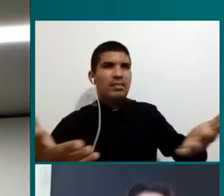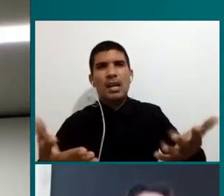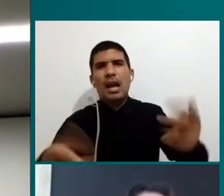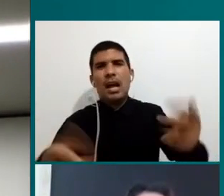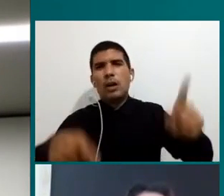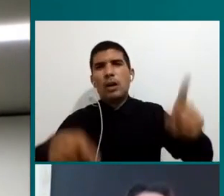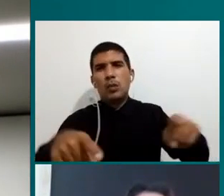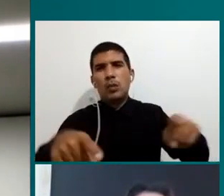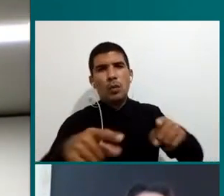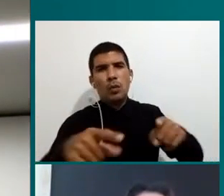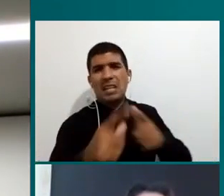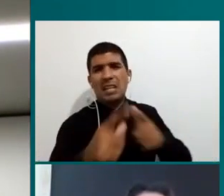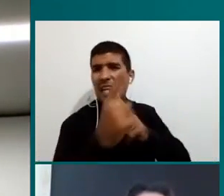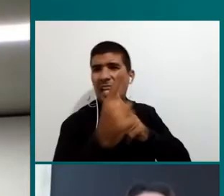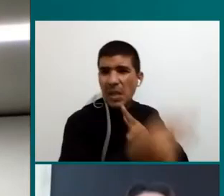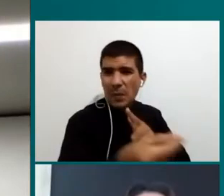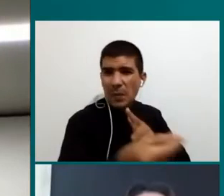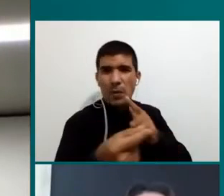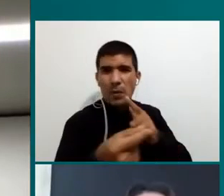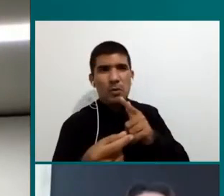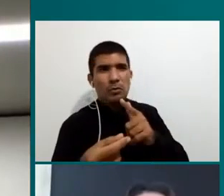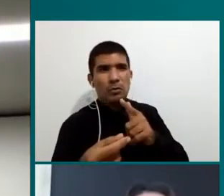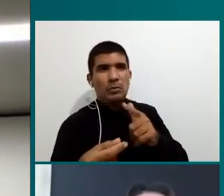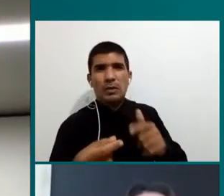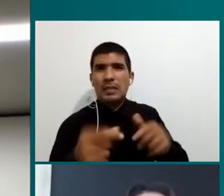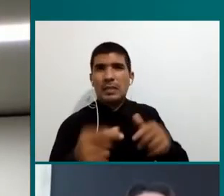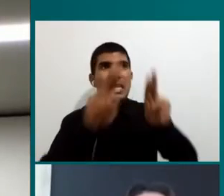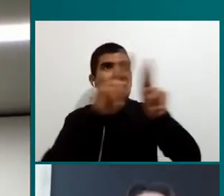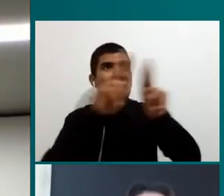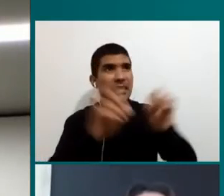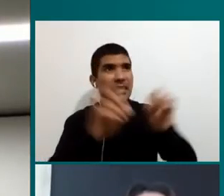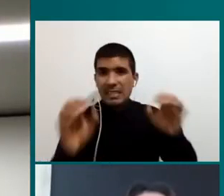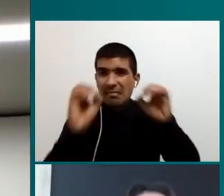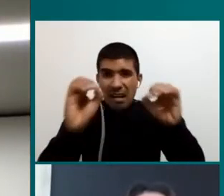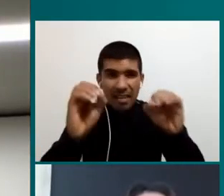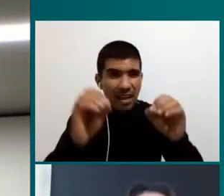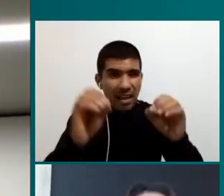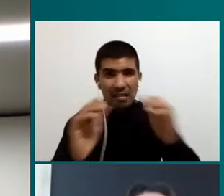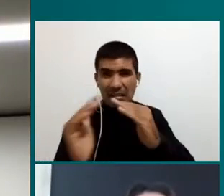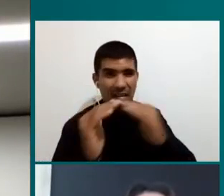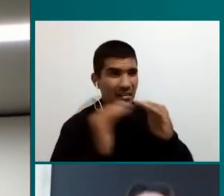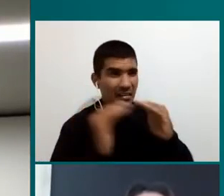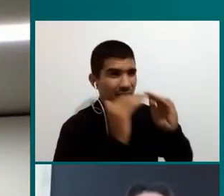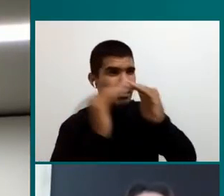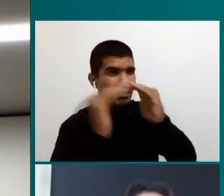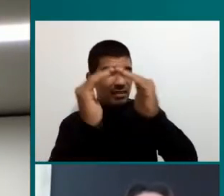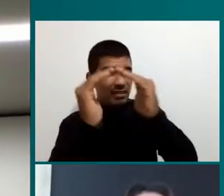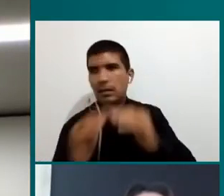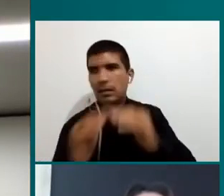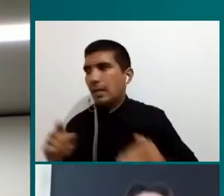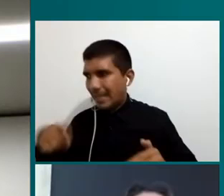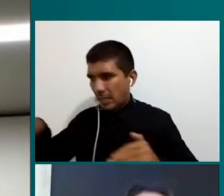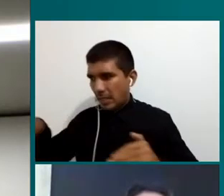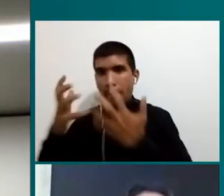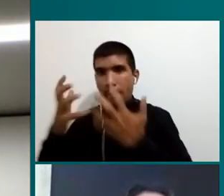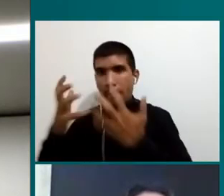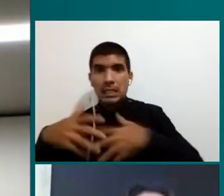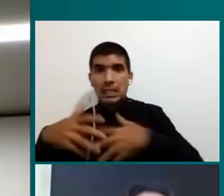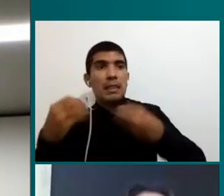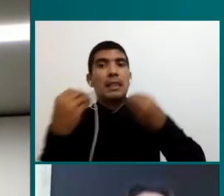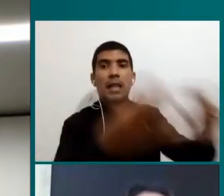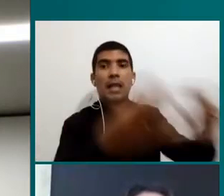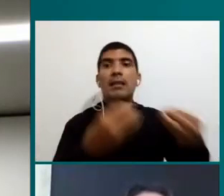energía, yo creo que estamos ya con una solución muy sólida. En temas de agua hay un piloto de un